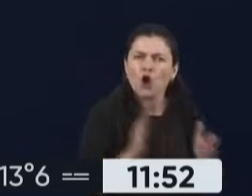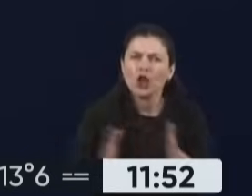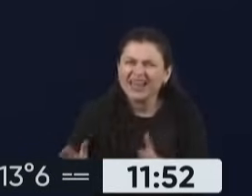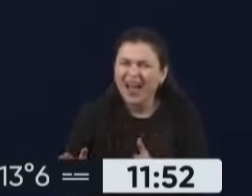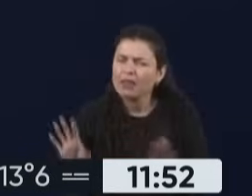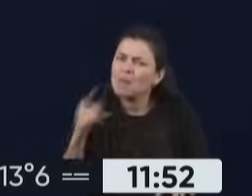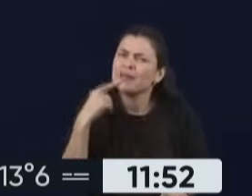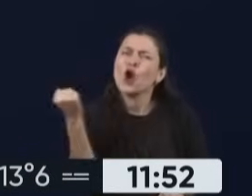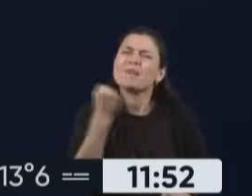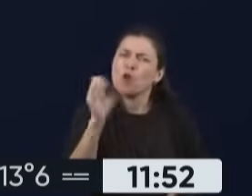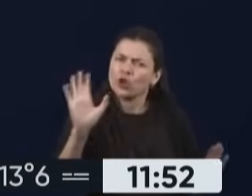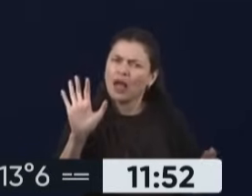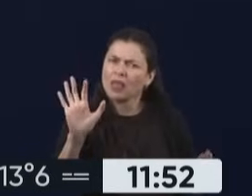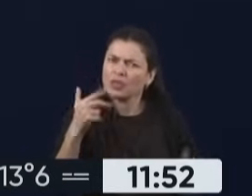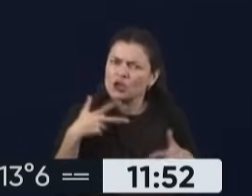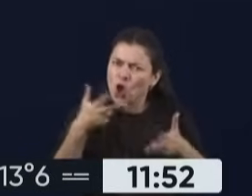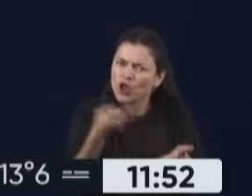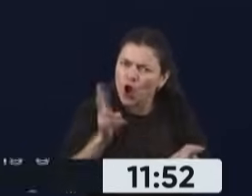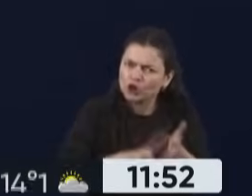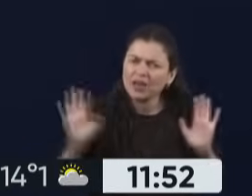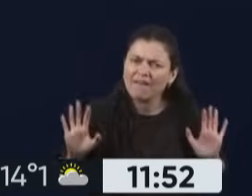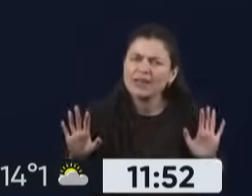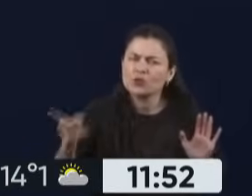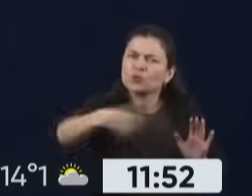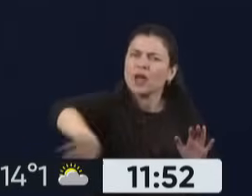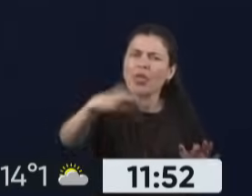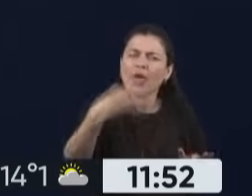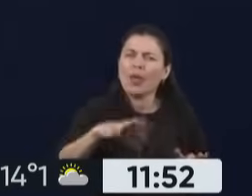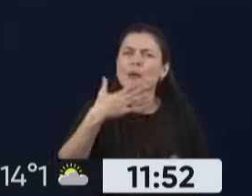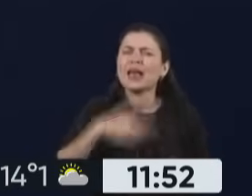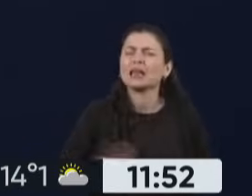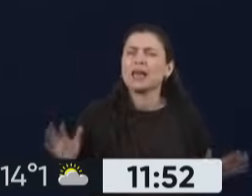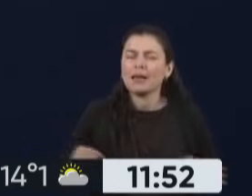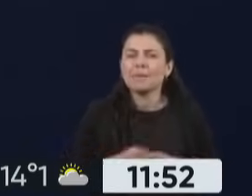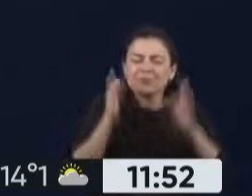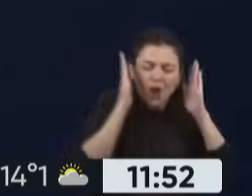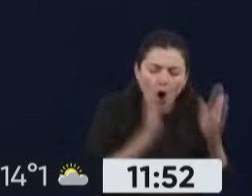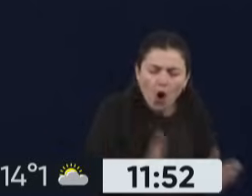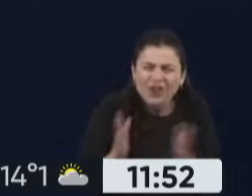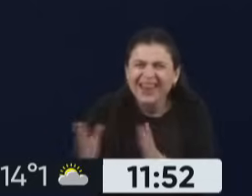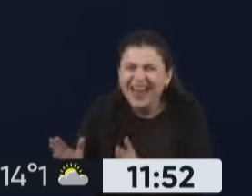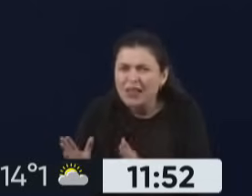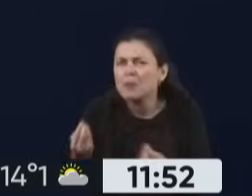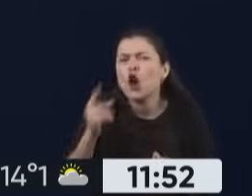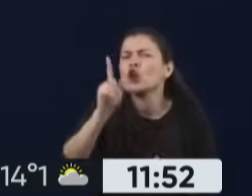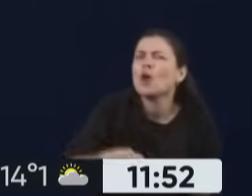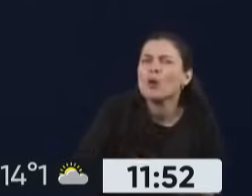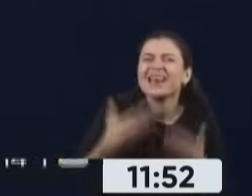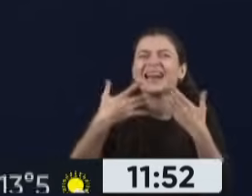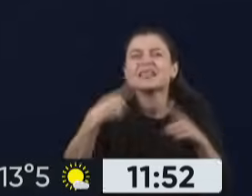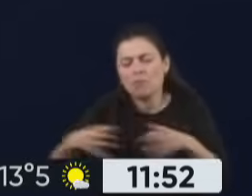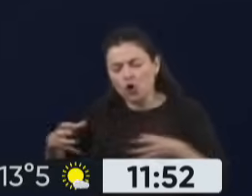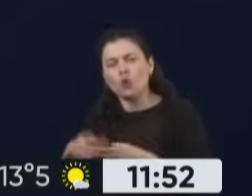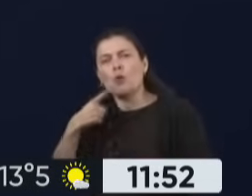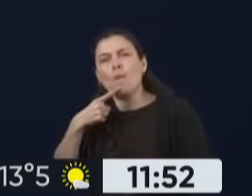en esto porque es importante entenderlo, está ordenada por decisión política, por